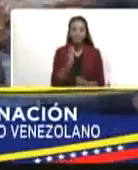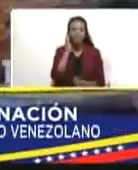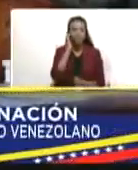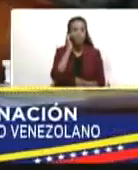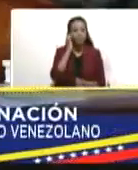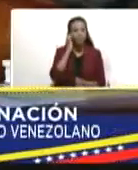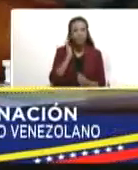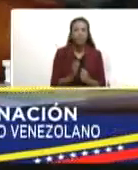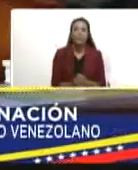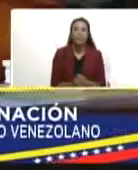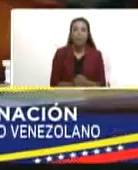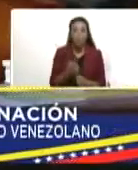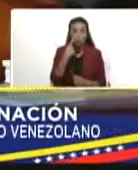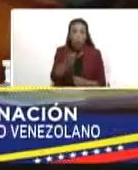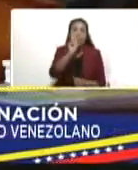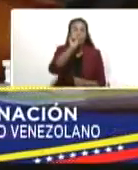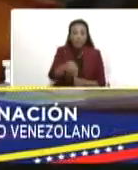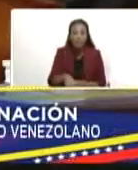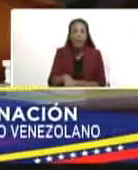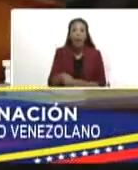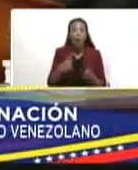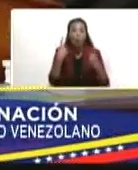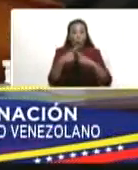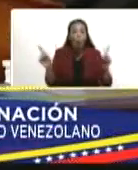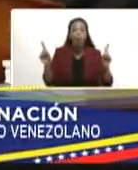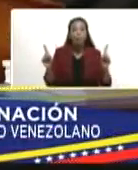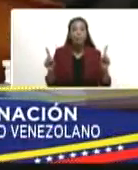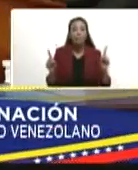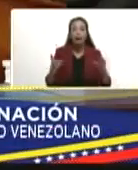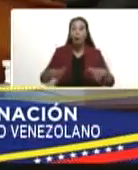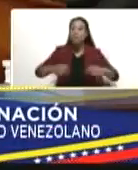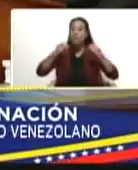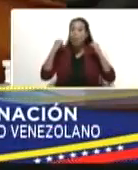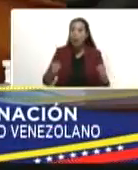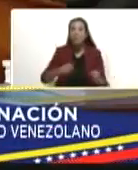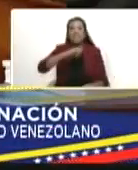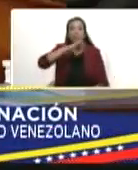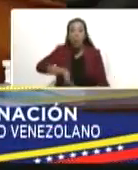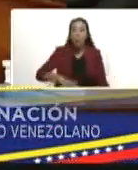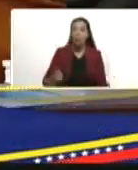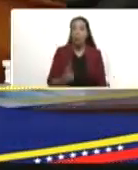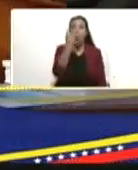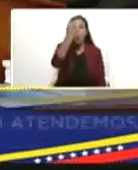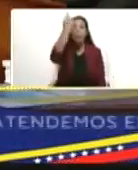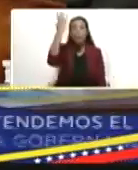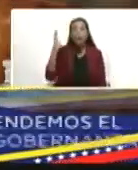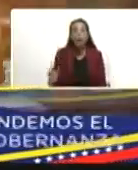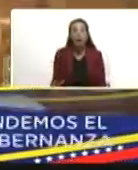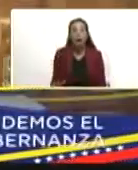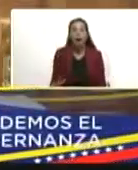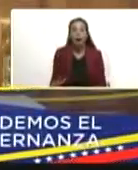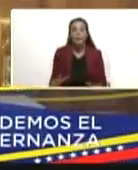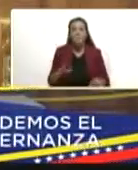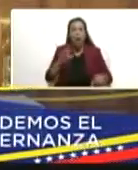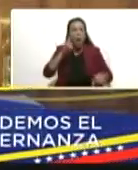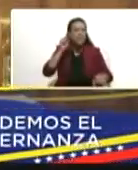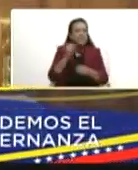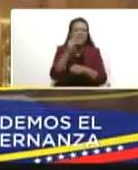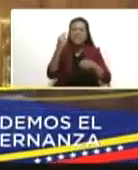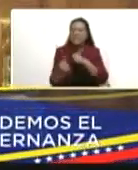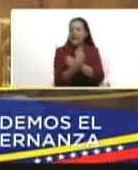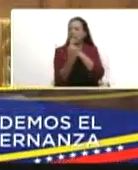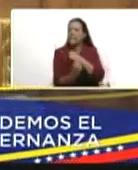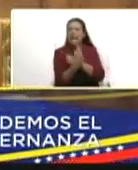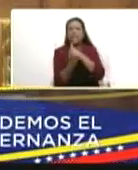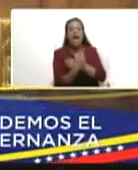nada puedo decir otra de las épicas más relevantes Pues a los diarios bombardeos a que se